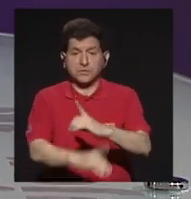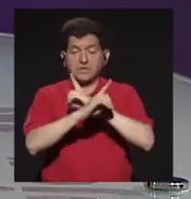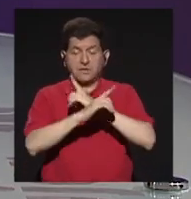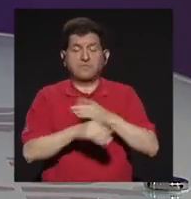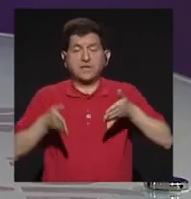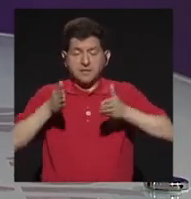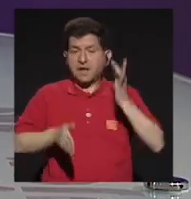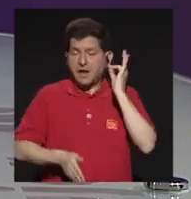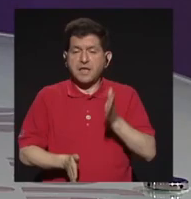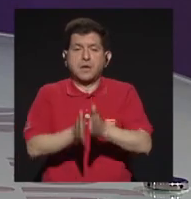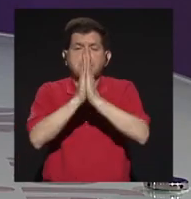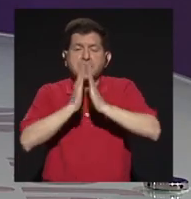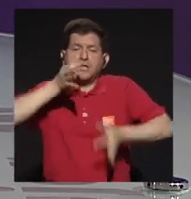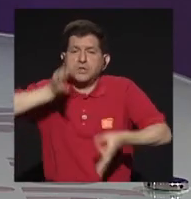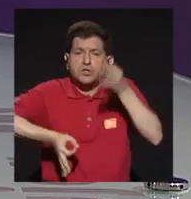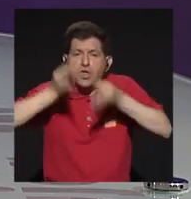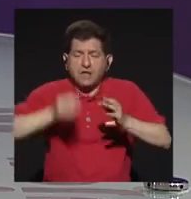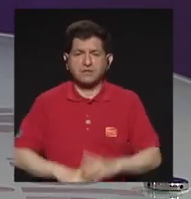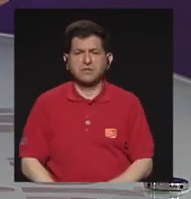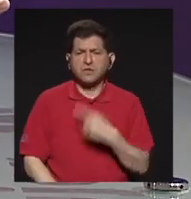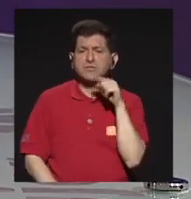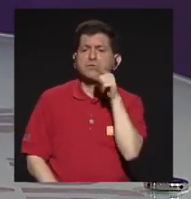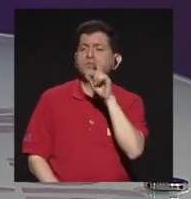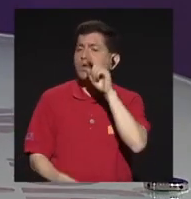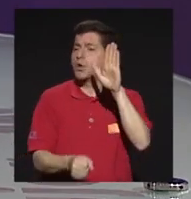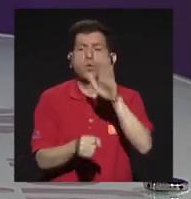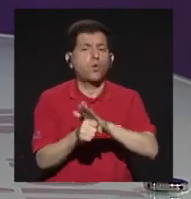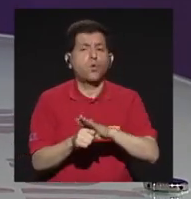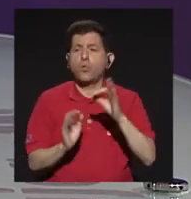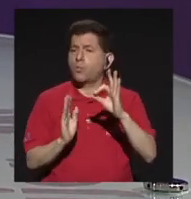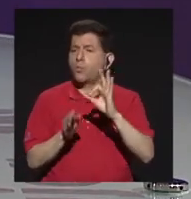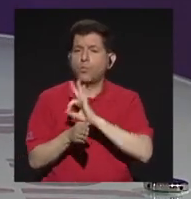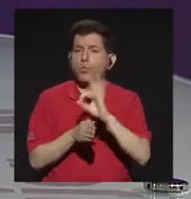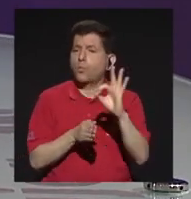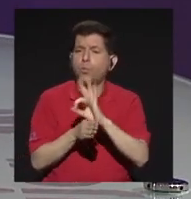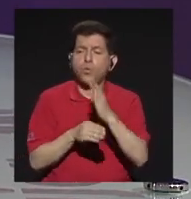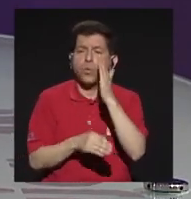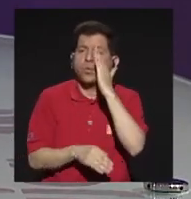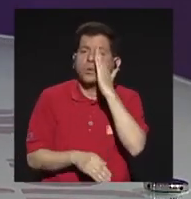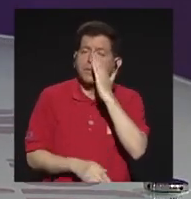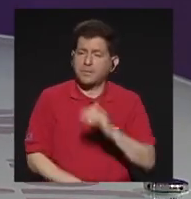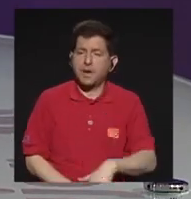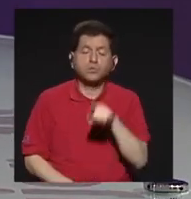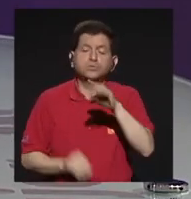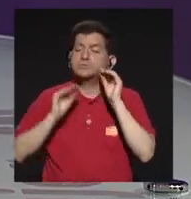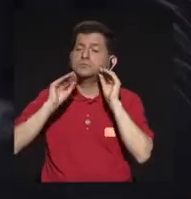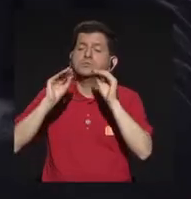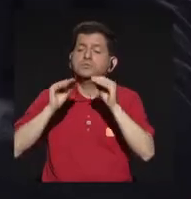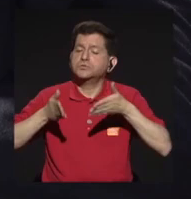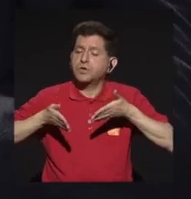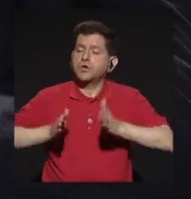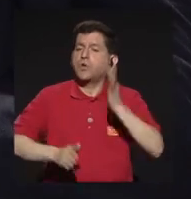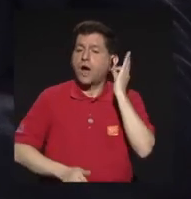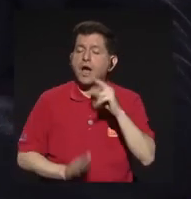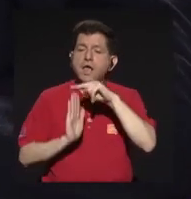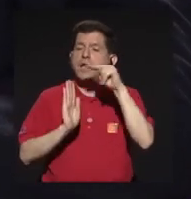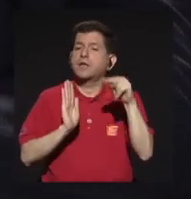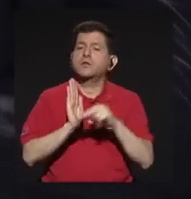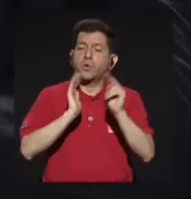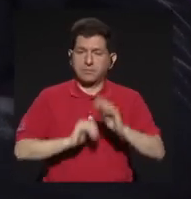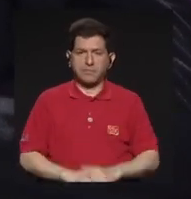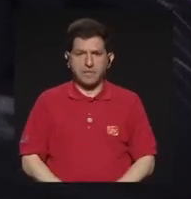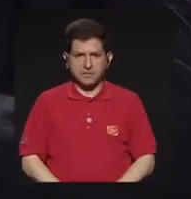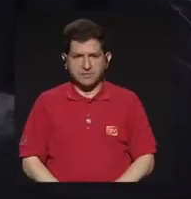hija oa pedir justicia es que usted no cumplió con su función de madre no enseño a su hija la normatividad